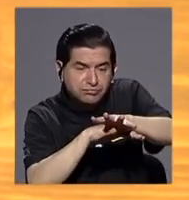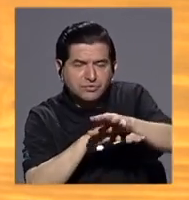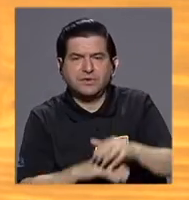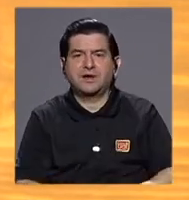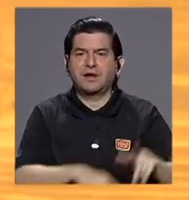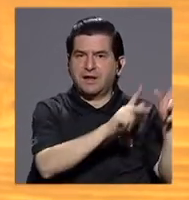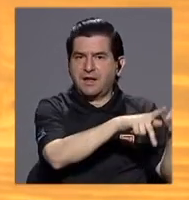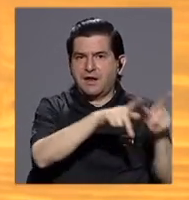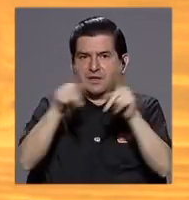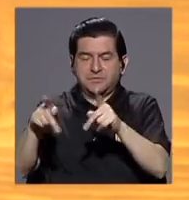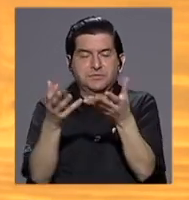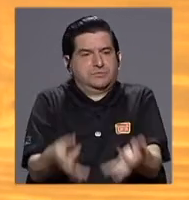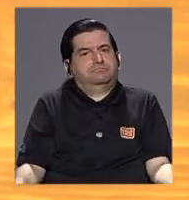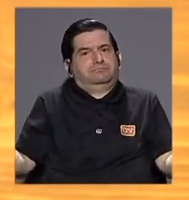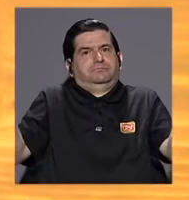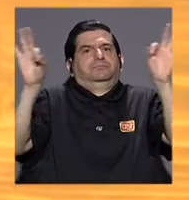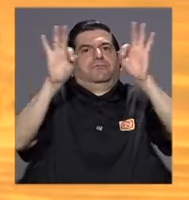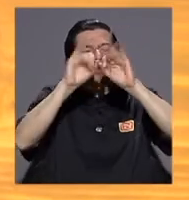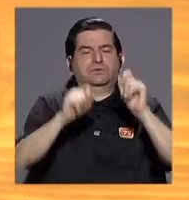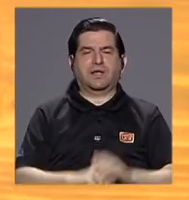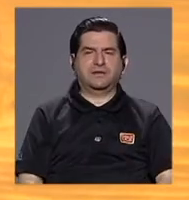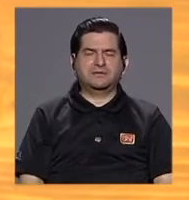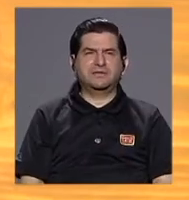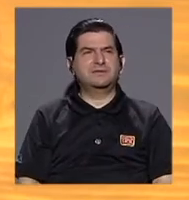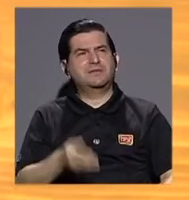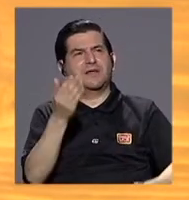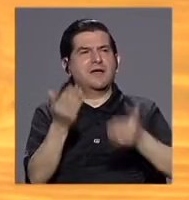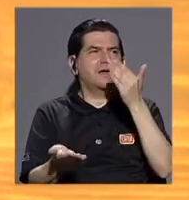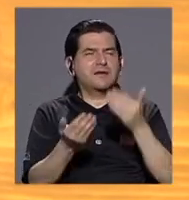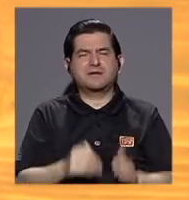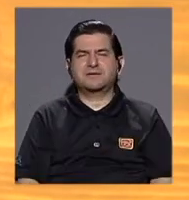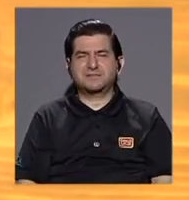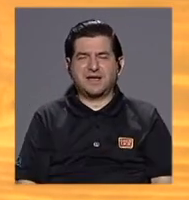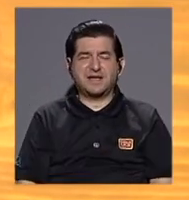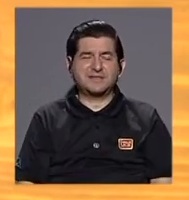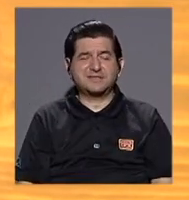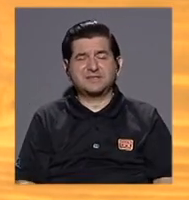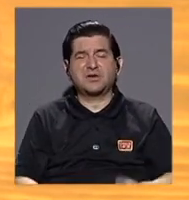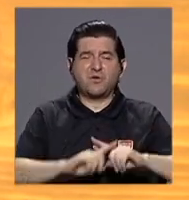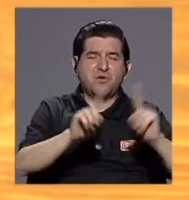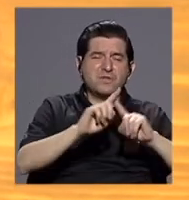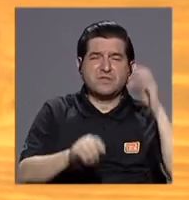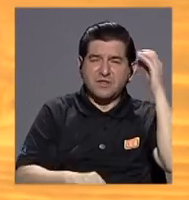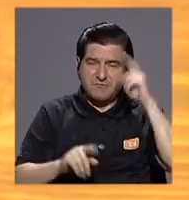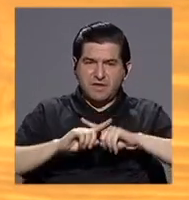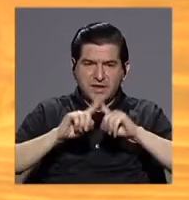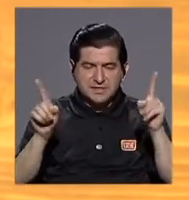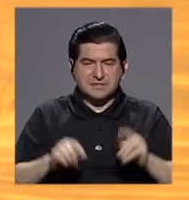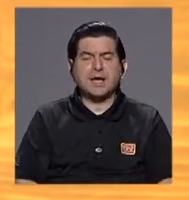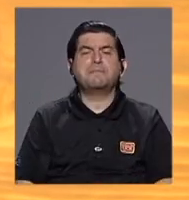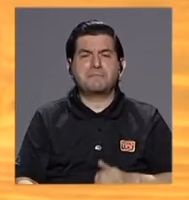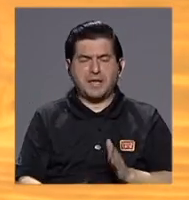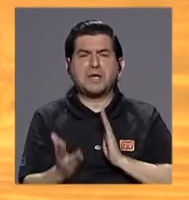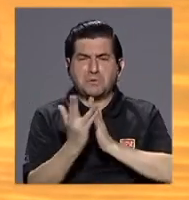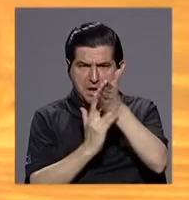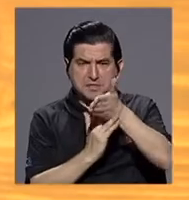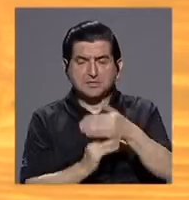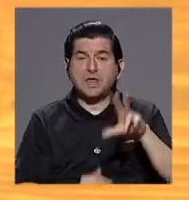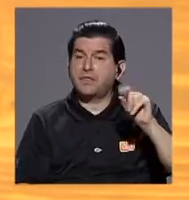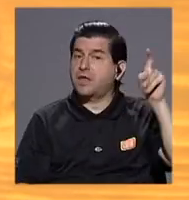a la gente, que es lo importante, con cierto grado de divergencia, pero que llegue. Esa divergencia, además, no hay que